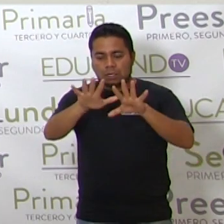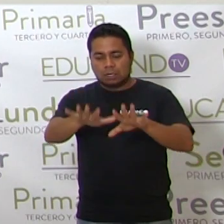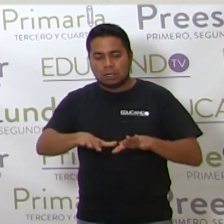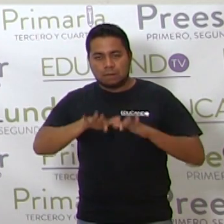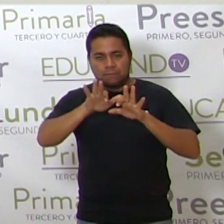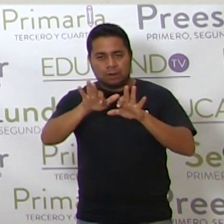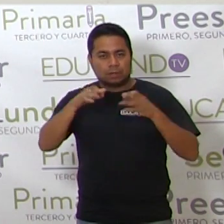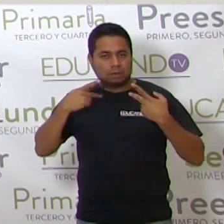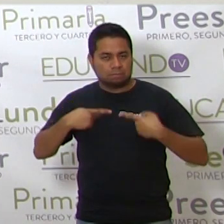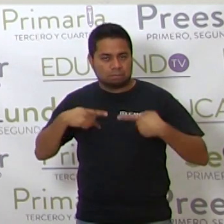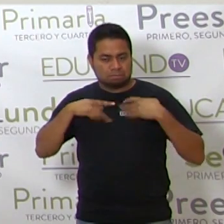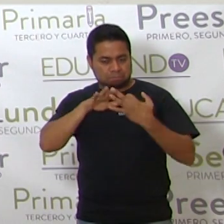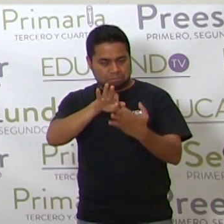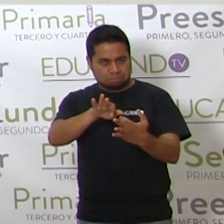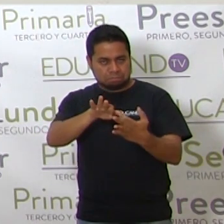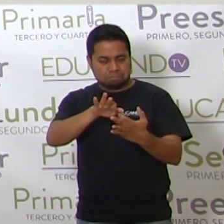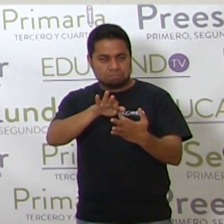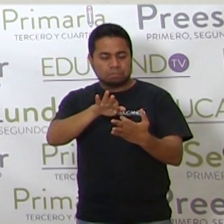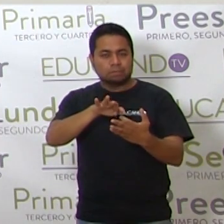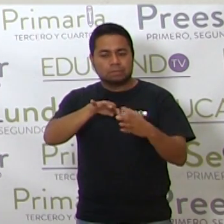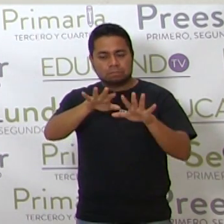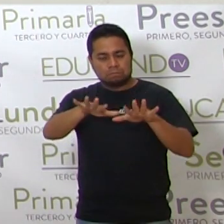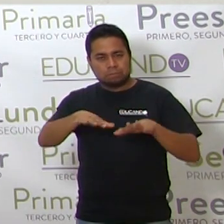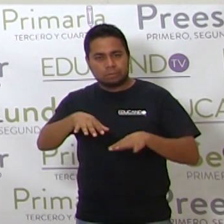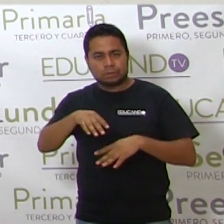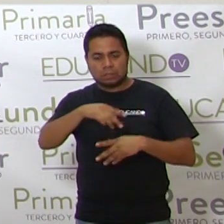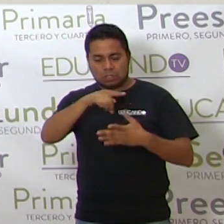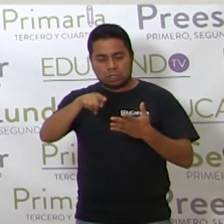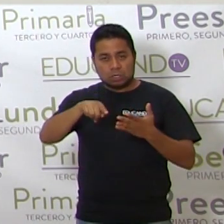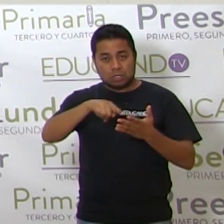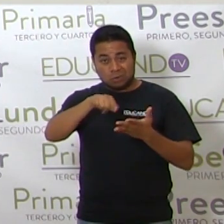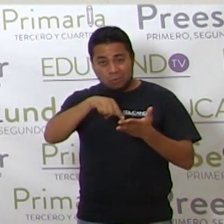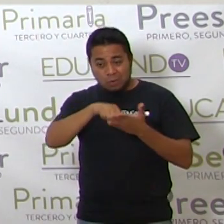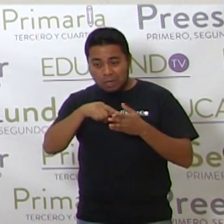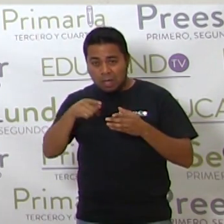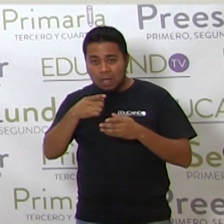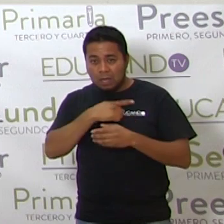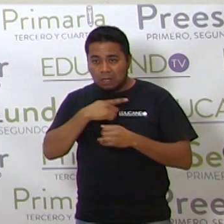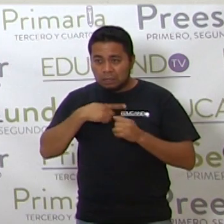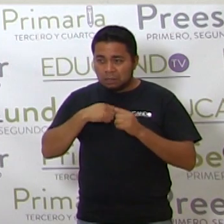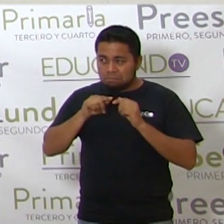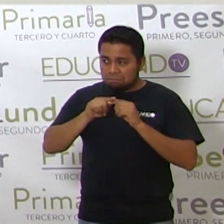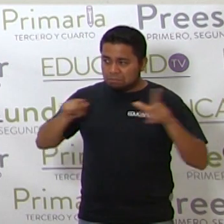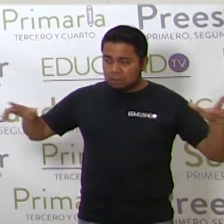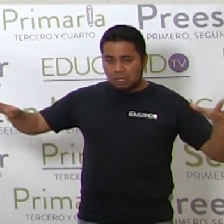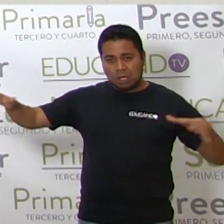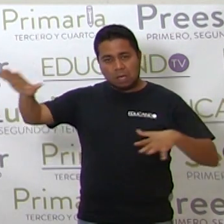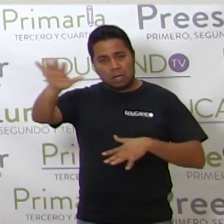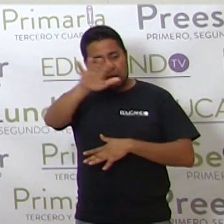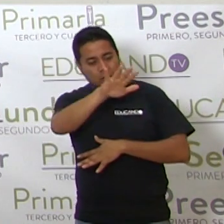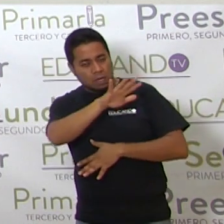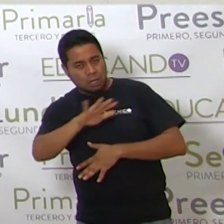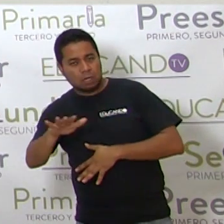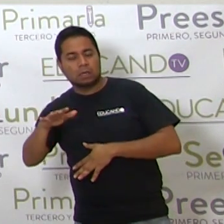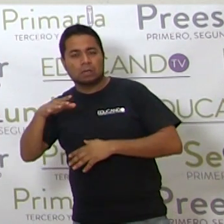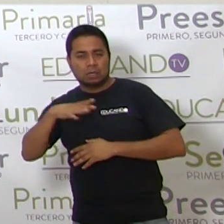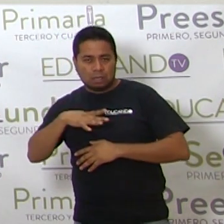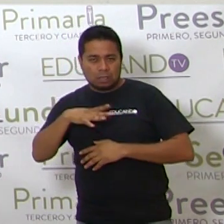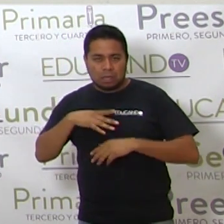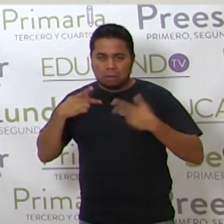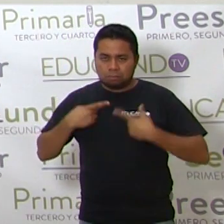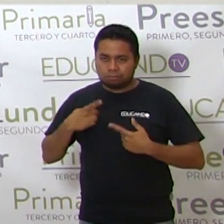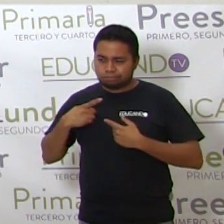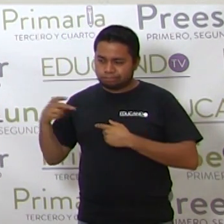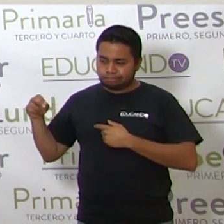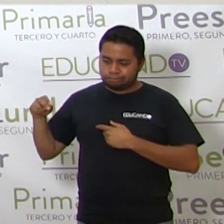el público el lugar tiene que ser abierto porque el lugar va en el lugar va a llegar va a llegar